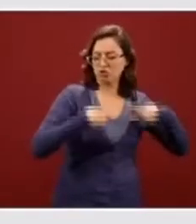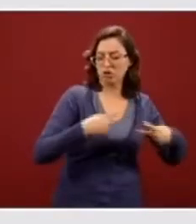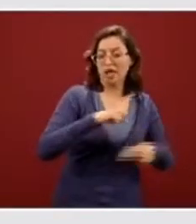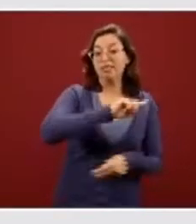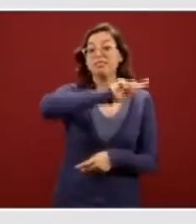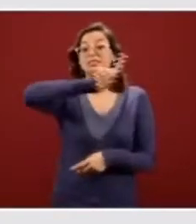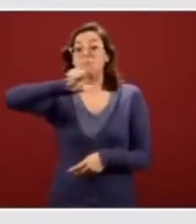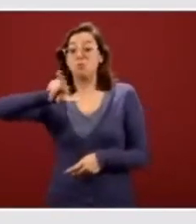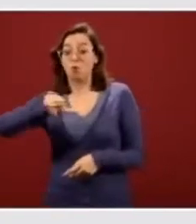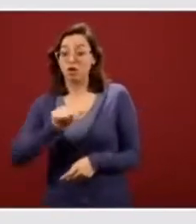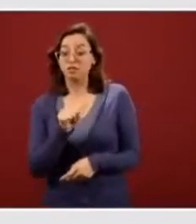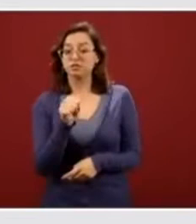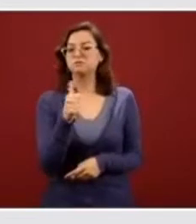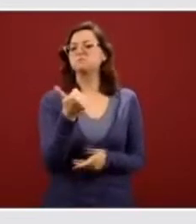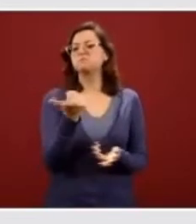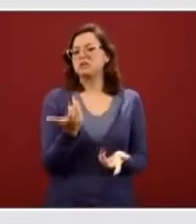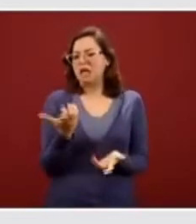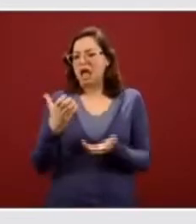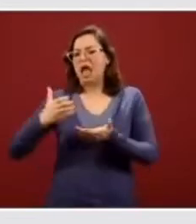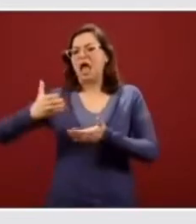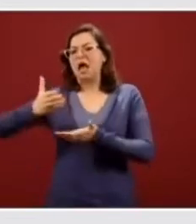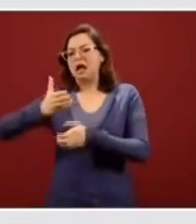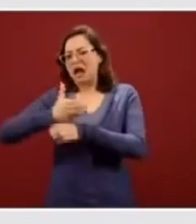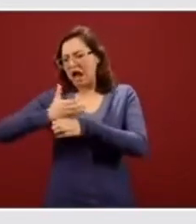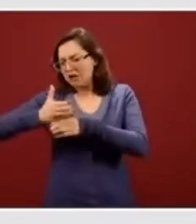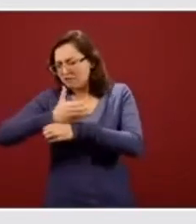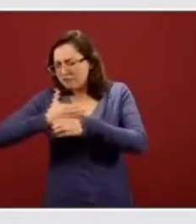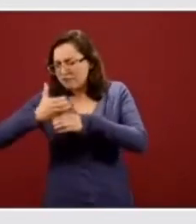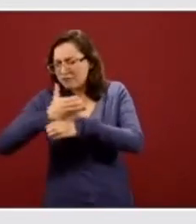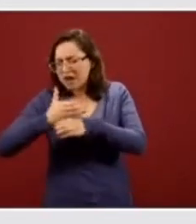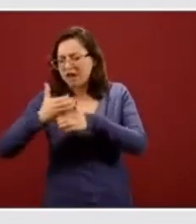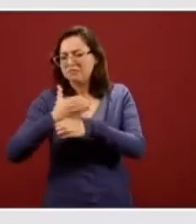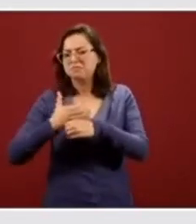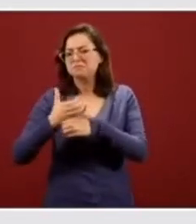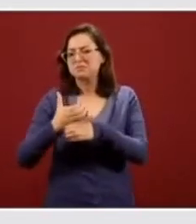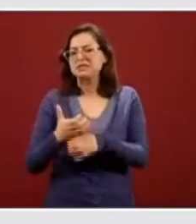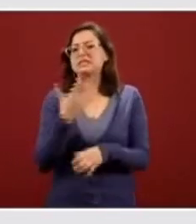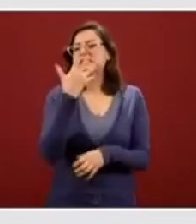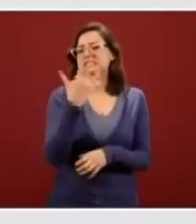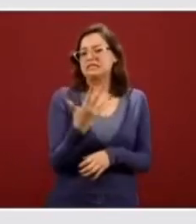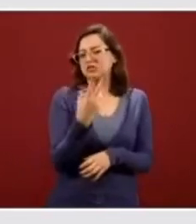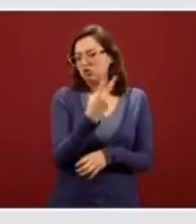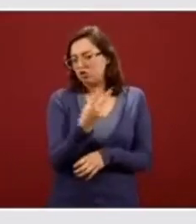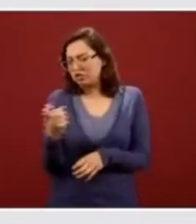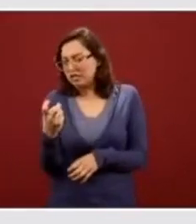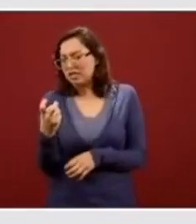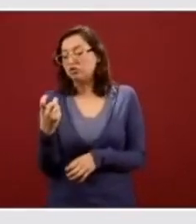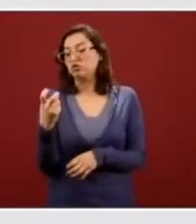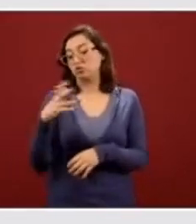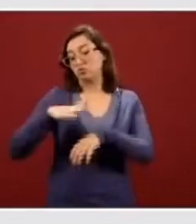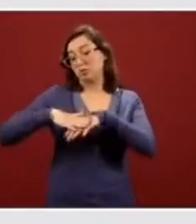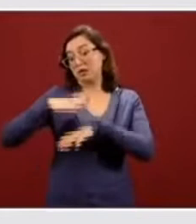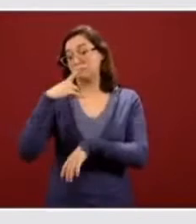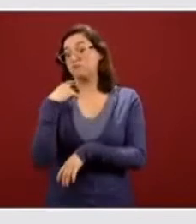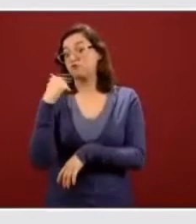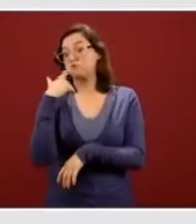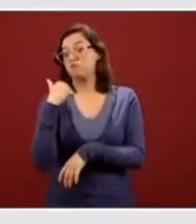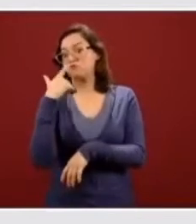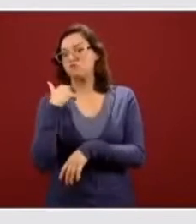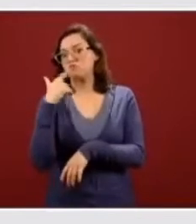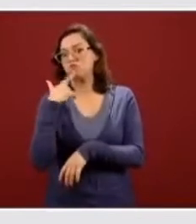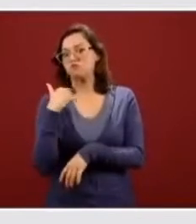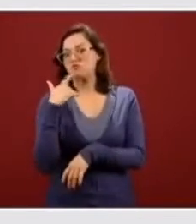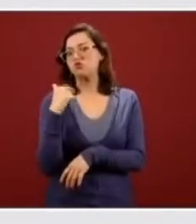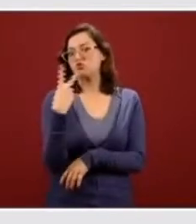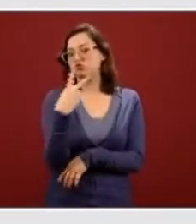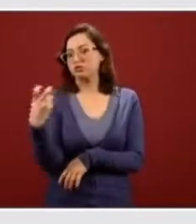se va incrementando para aquellos estados que en su momento pueden llegar a tener ya más de 200 casos positivos y pasando por